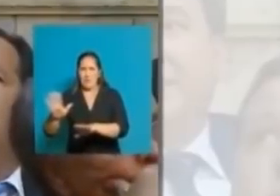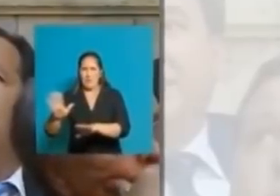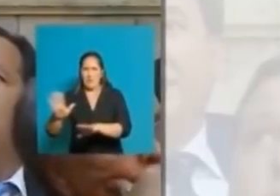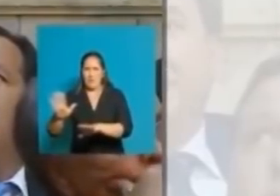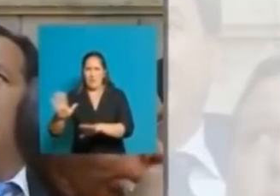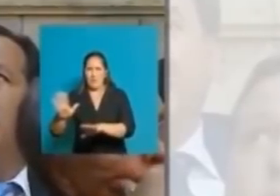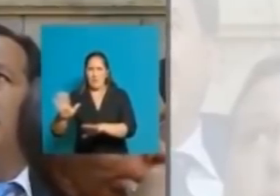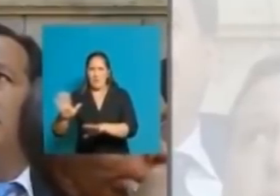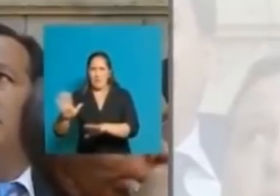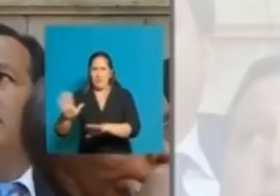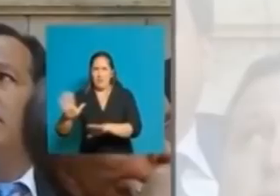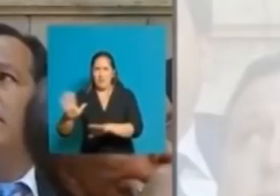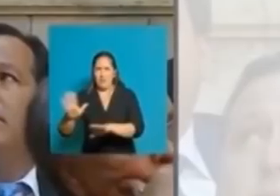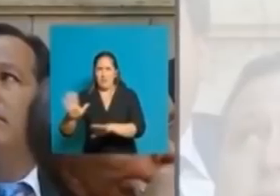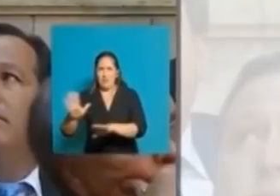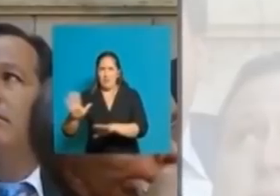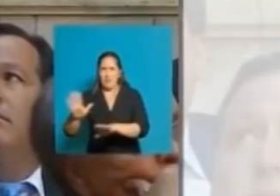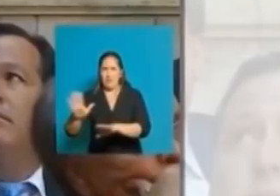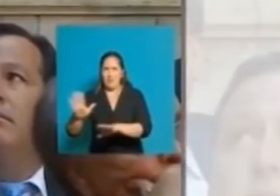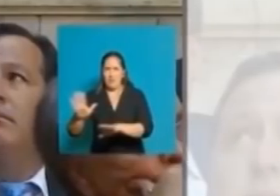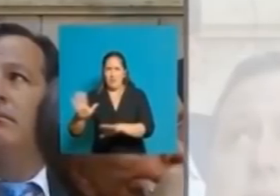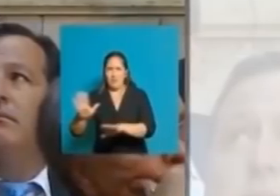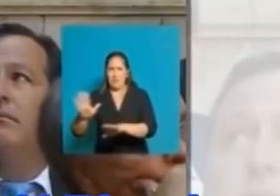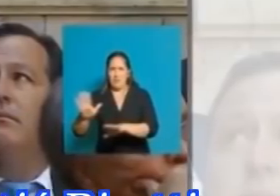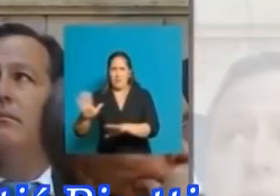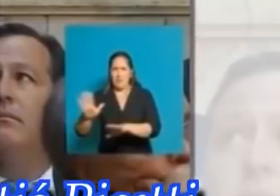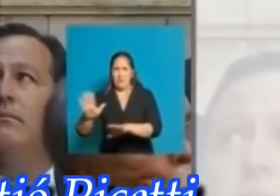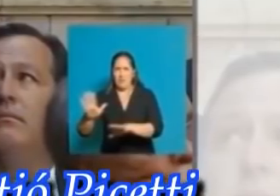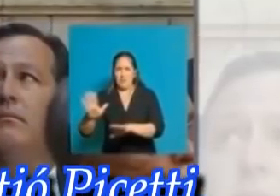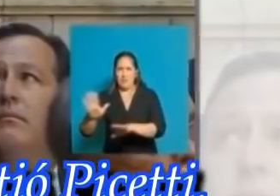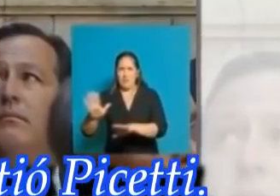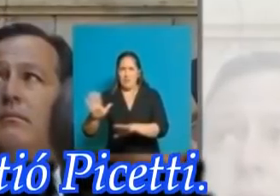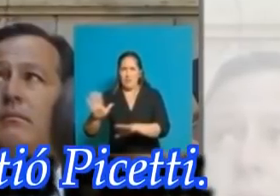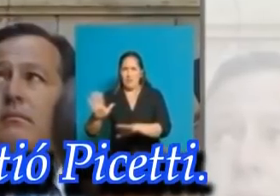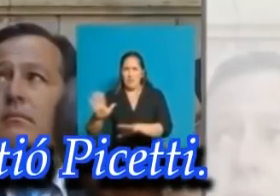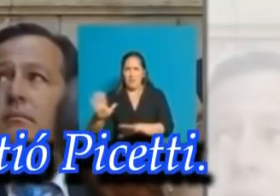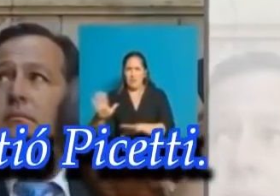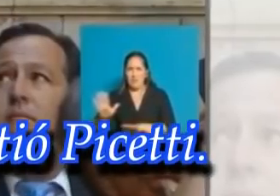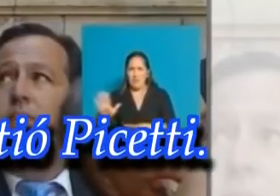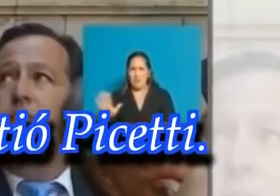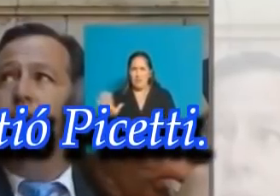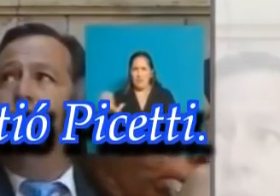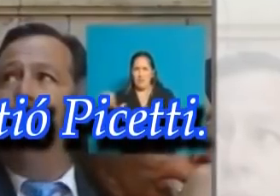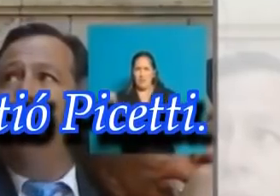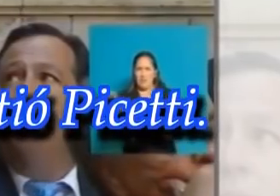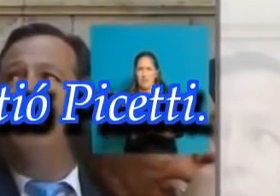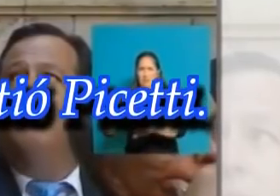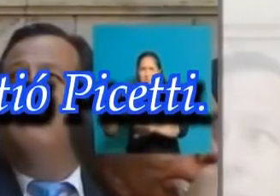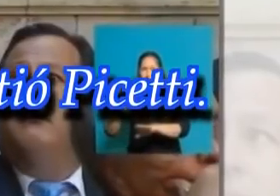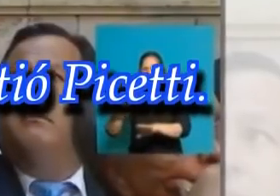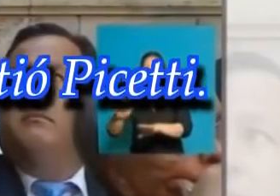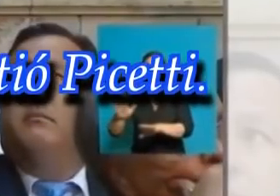Soy diputada electa, insistió Pizzetti.